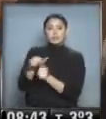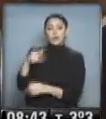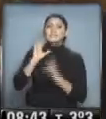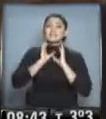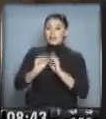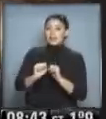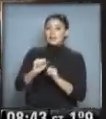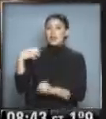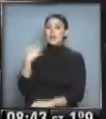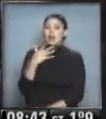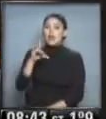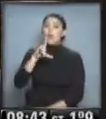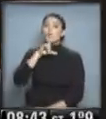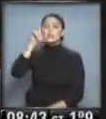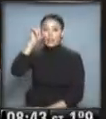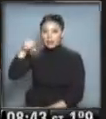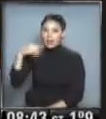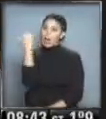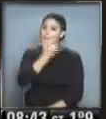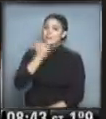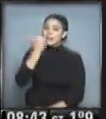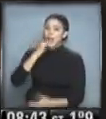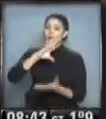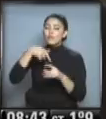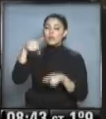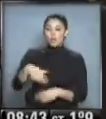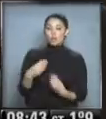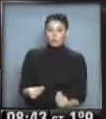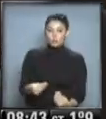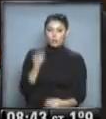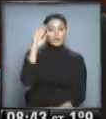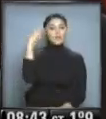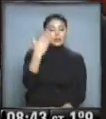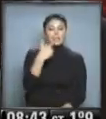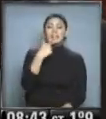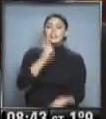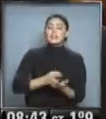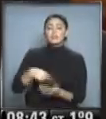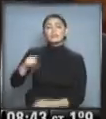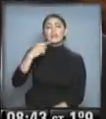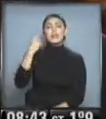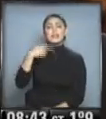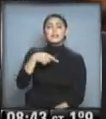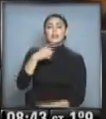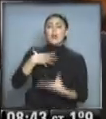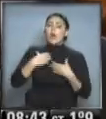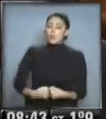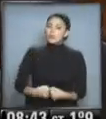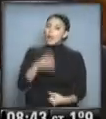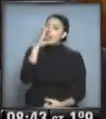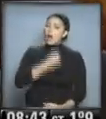secretario general de UTE, que nos va a explicar cuál es la modalidad de hoy frente a esta decisión de ustedes de resistir